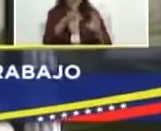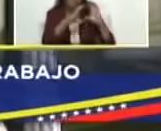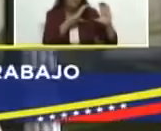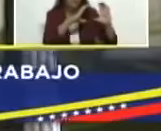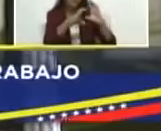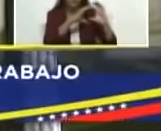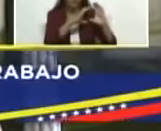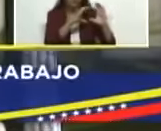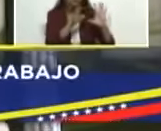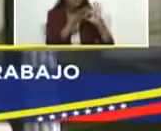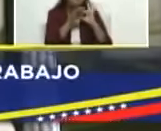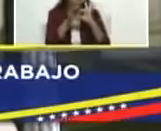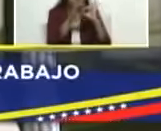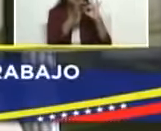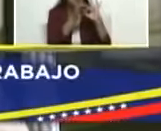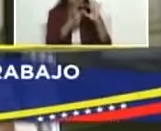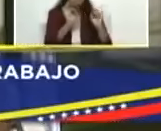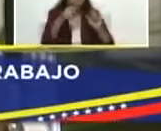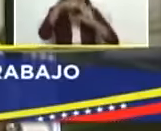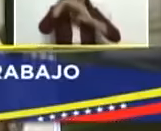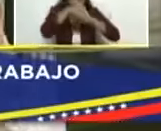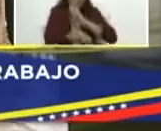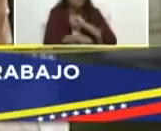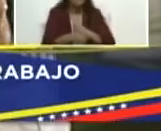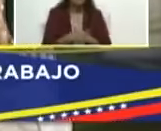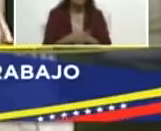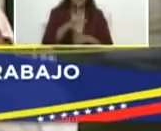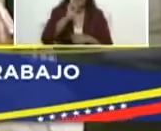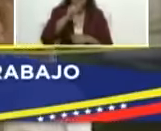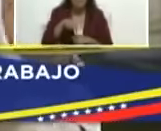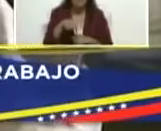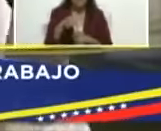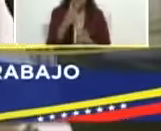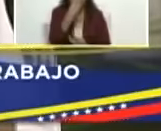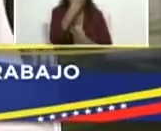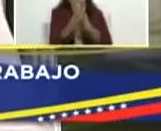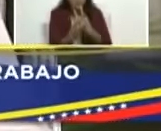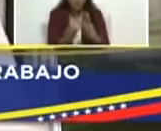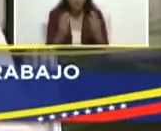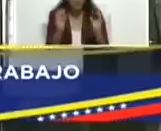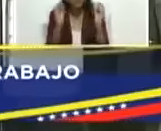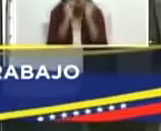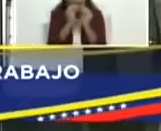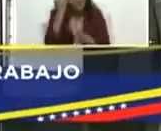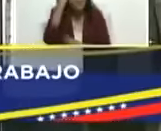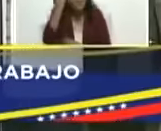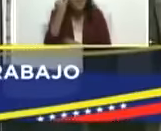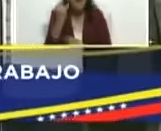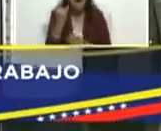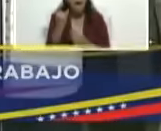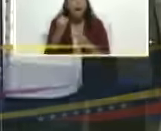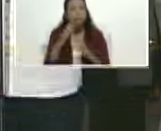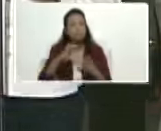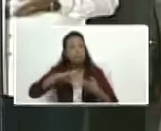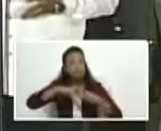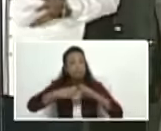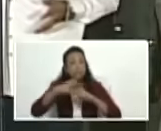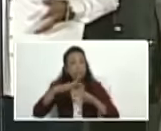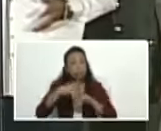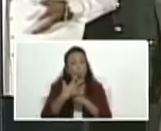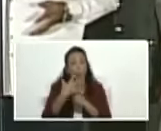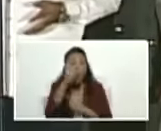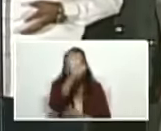de la unión. También tuvimos una visión común sobre los conflictos que hay en